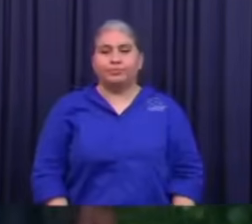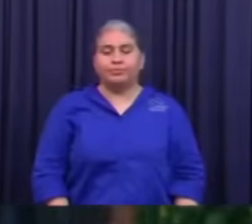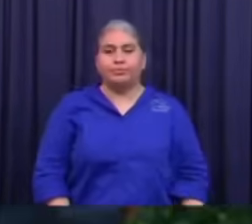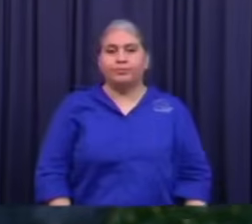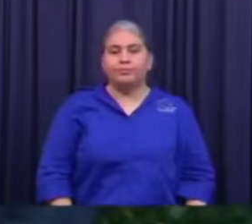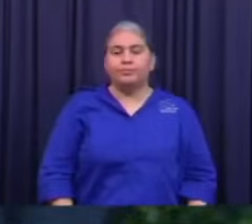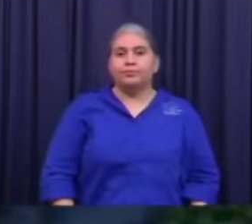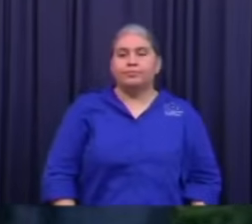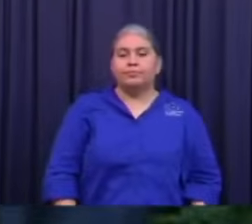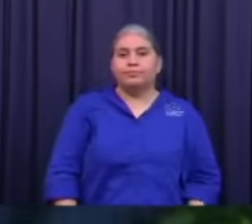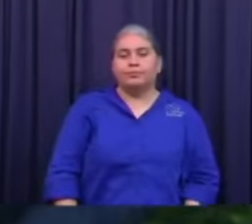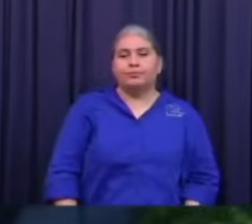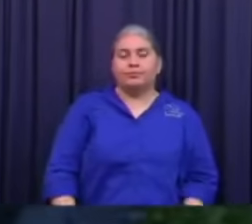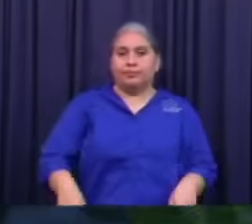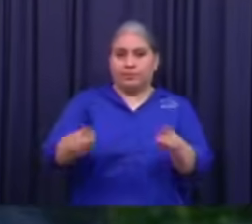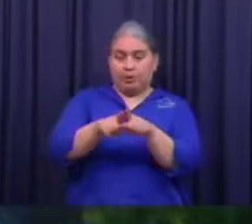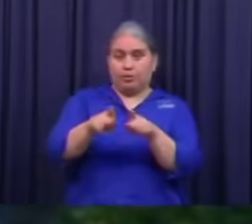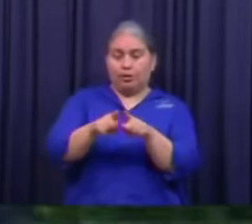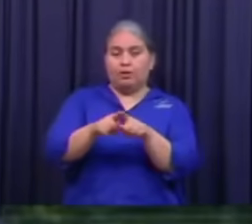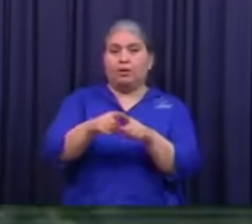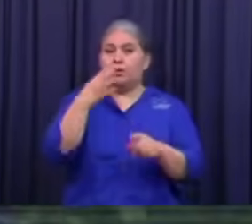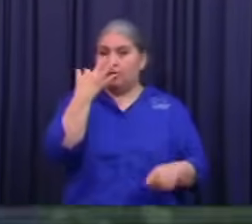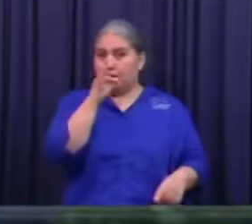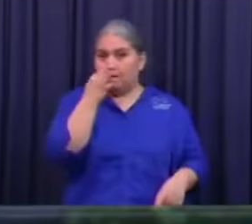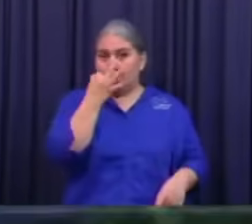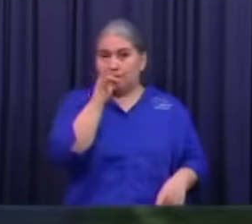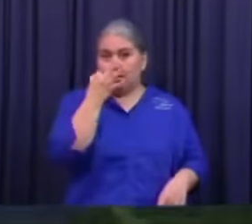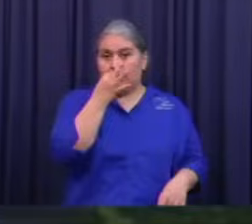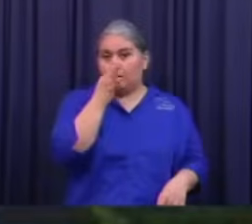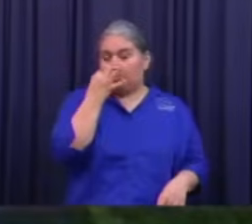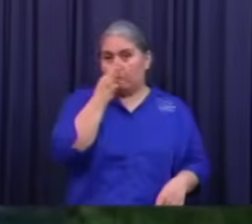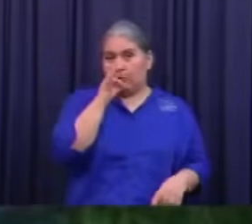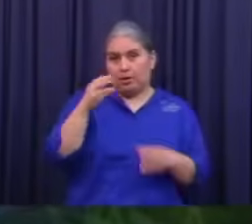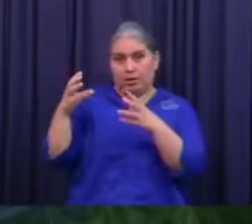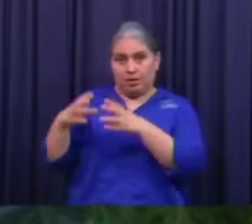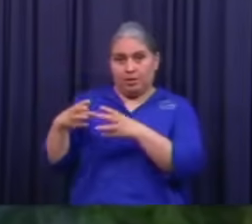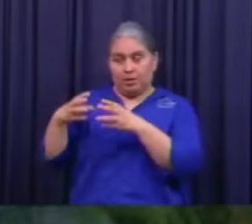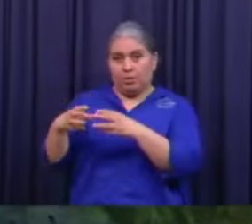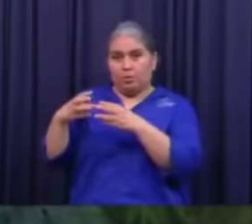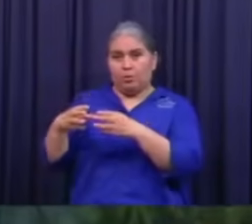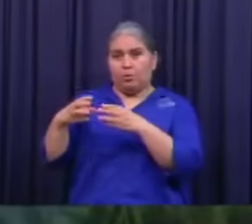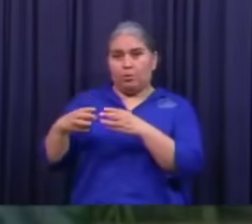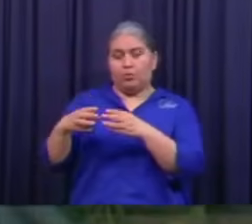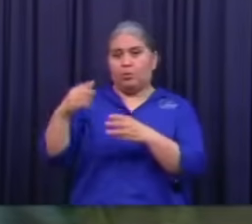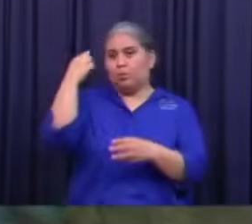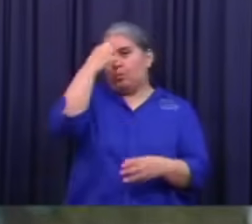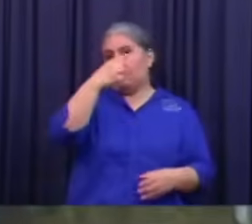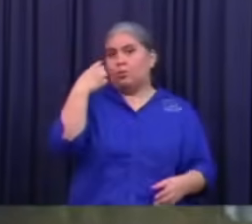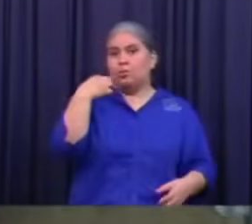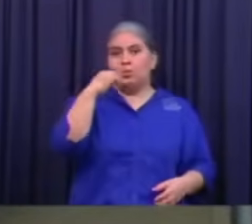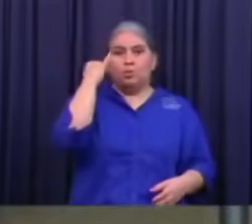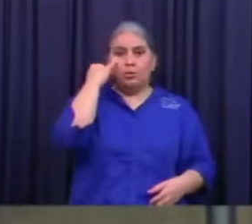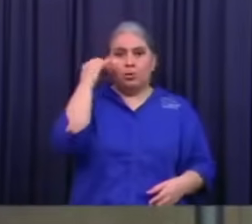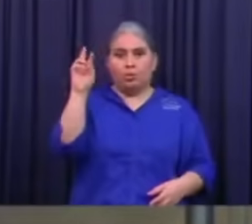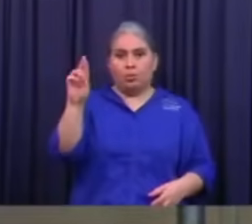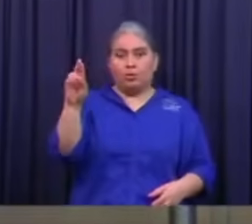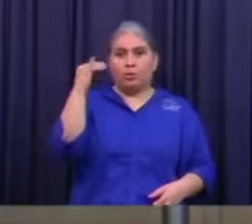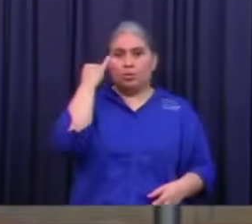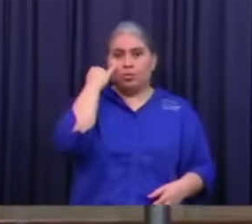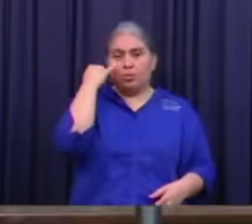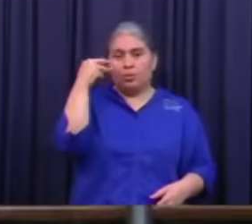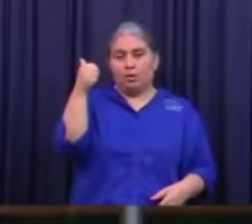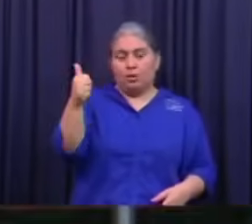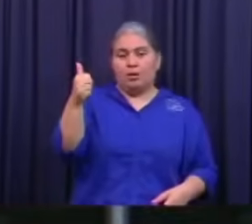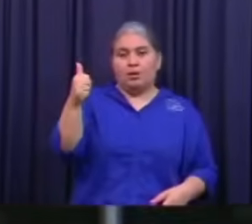Quizás sí se llevaron aquella muchacha las bandas de sirios que invadían esta